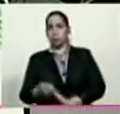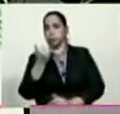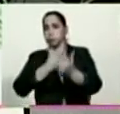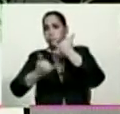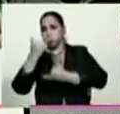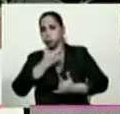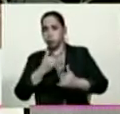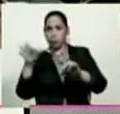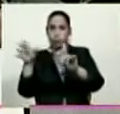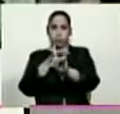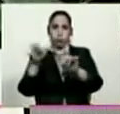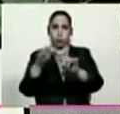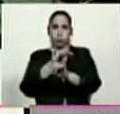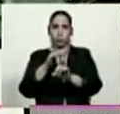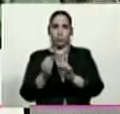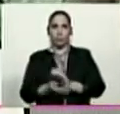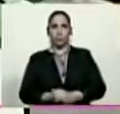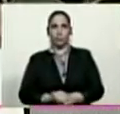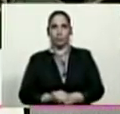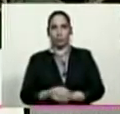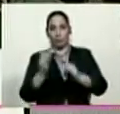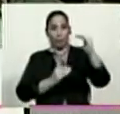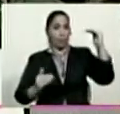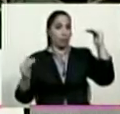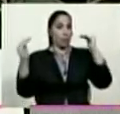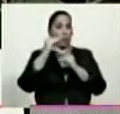provocación fracasada. Máxima moral